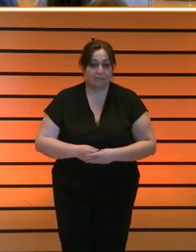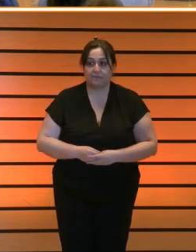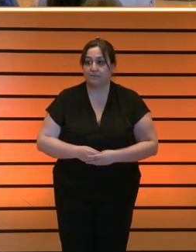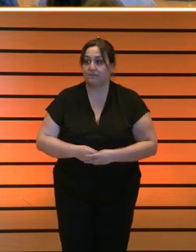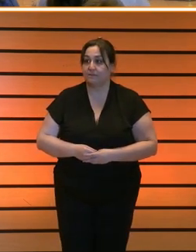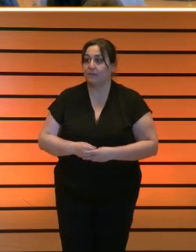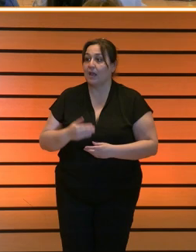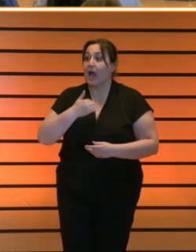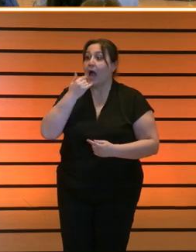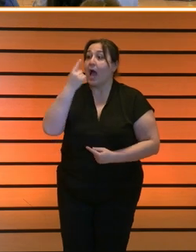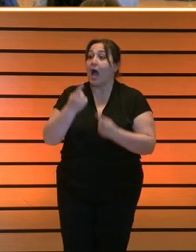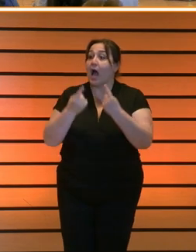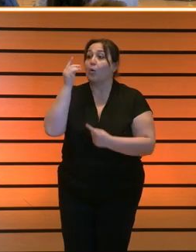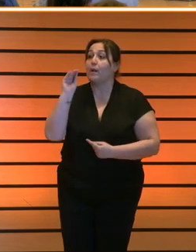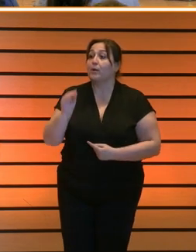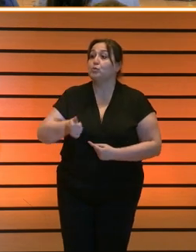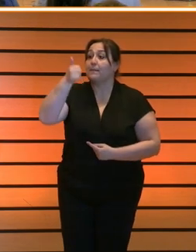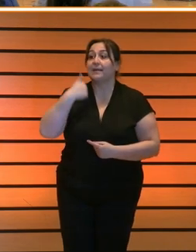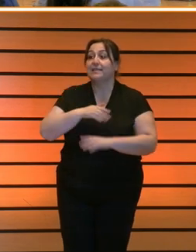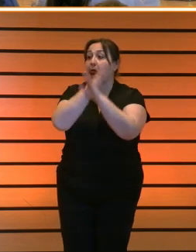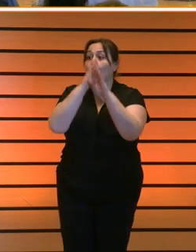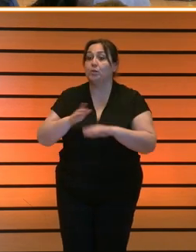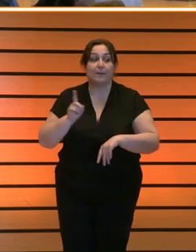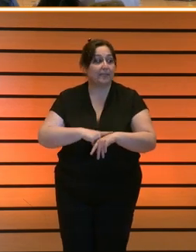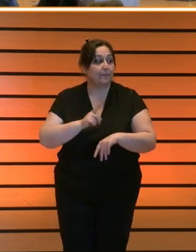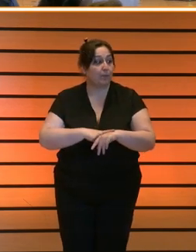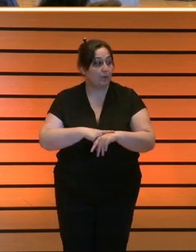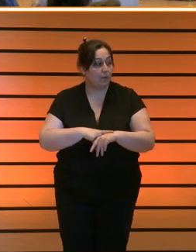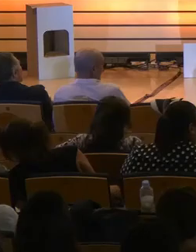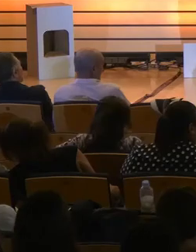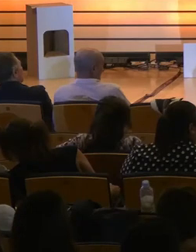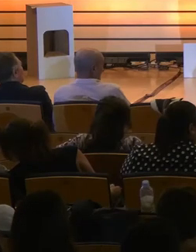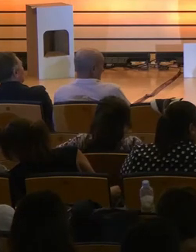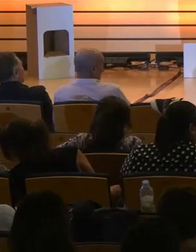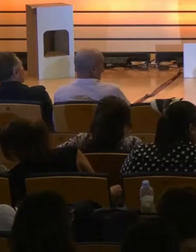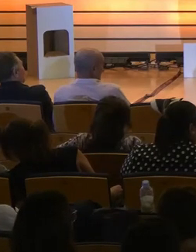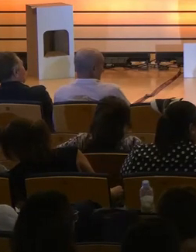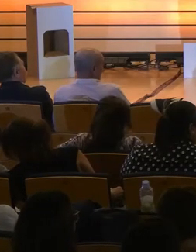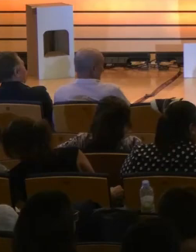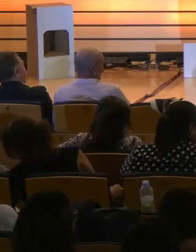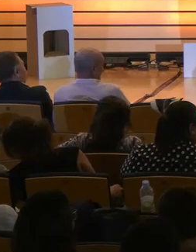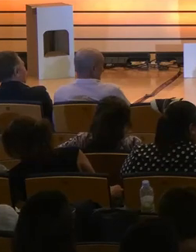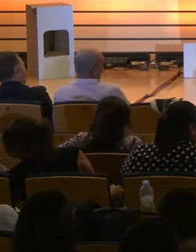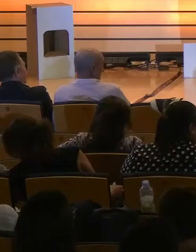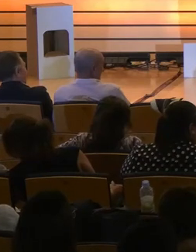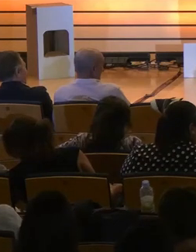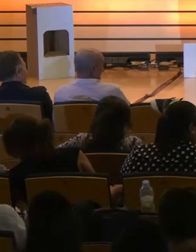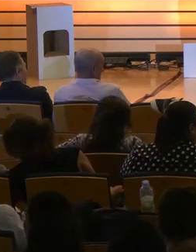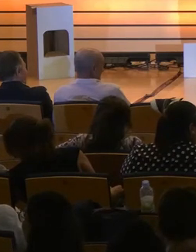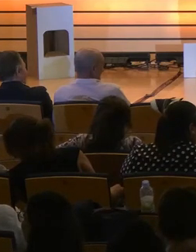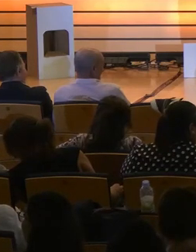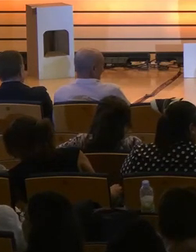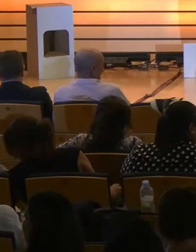alguna cuestión más de la última estamos ya ahora muchas ahora qué hacemos